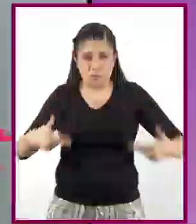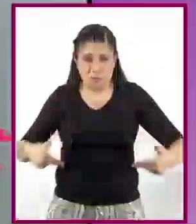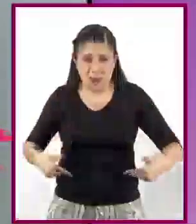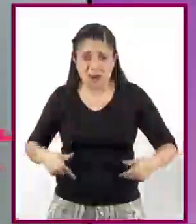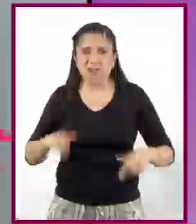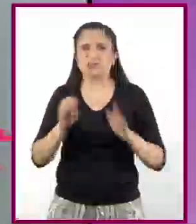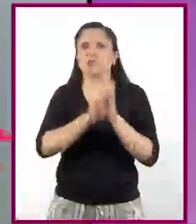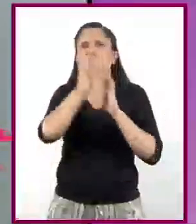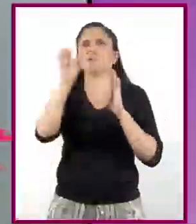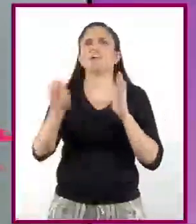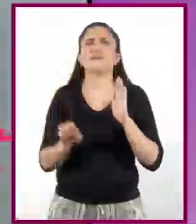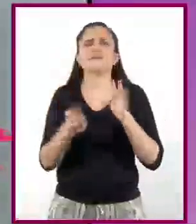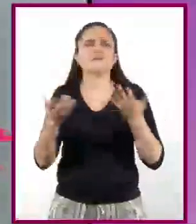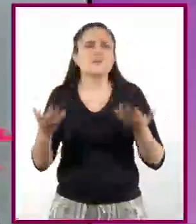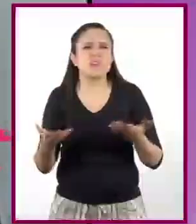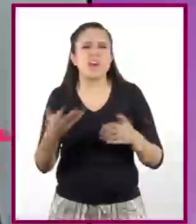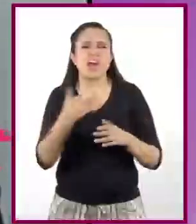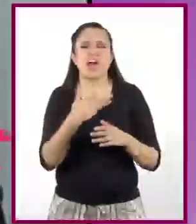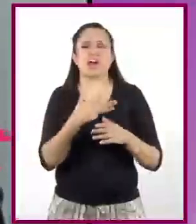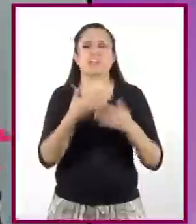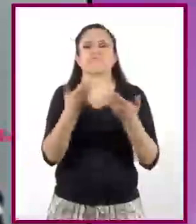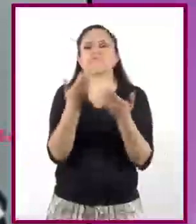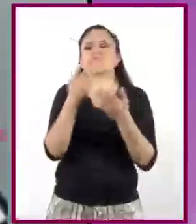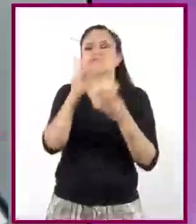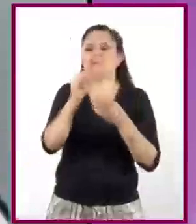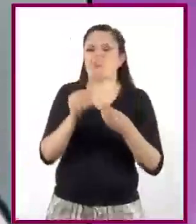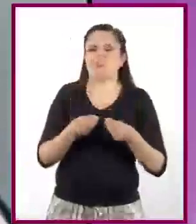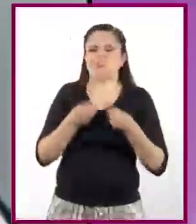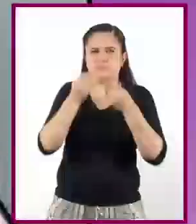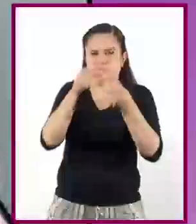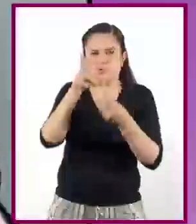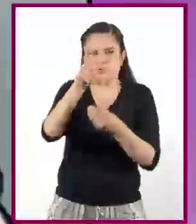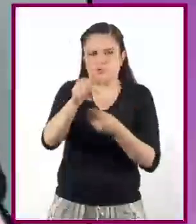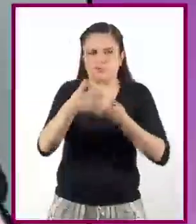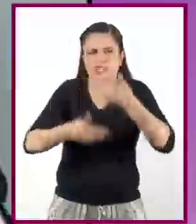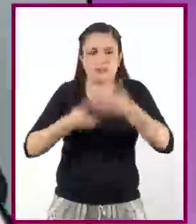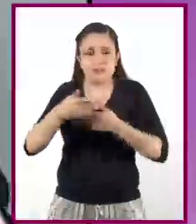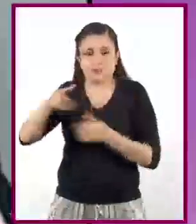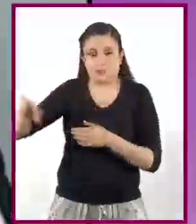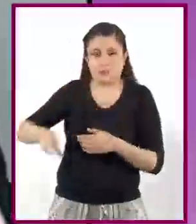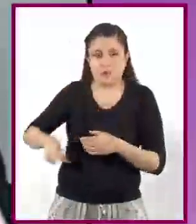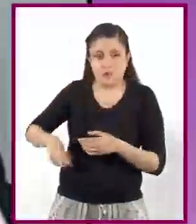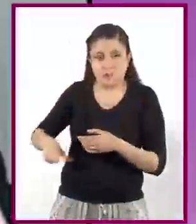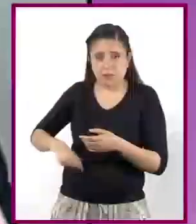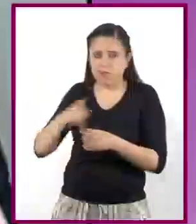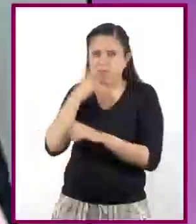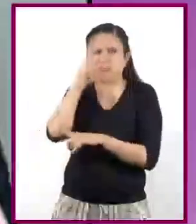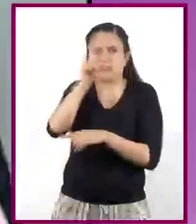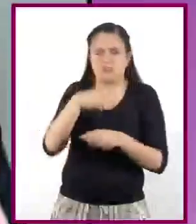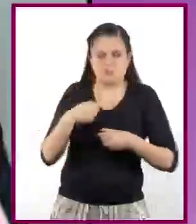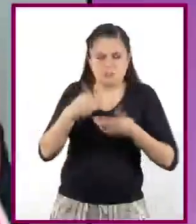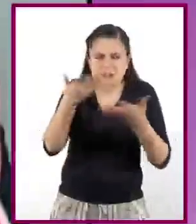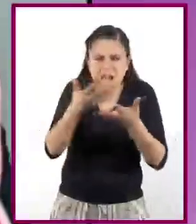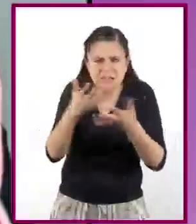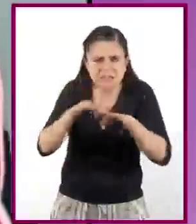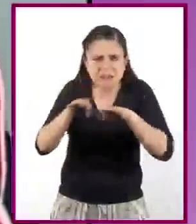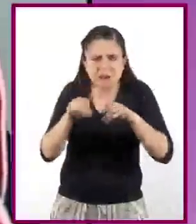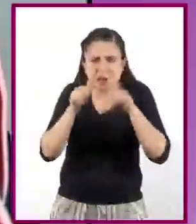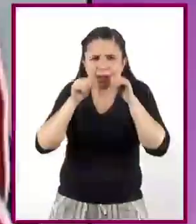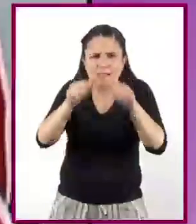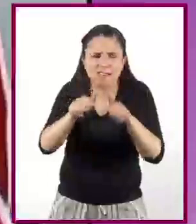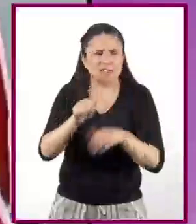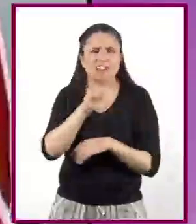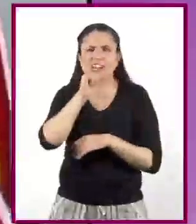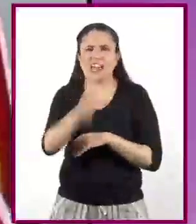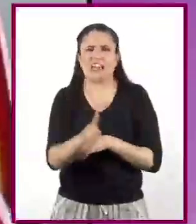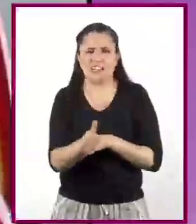por ejemplo, cuando hay omisiones en la prestación de los servicios públicos, es decir, cuando las autoridades no nos brindan los